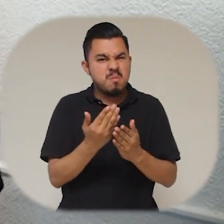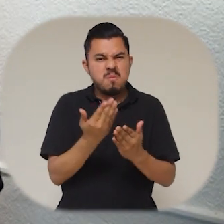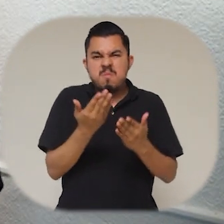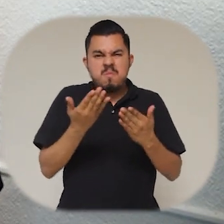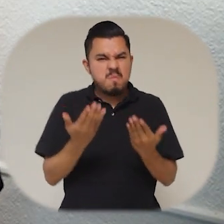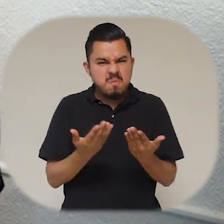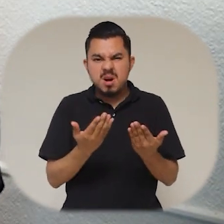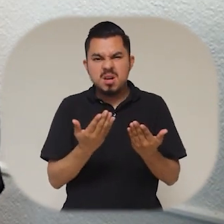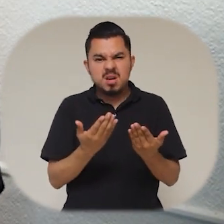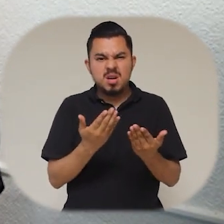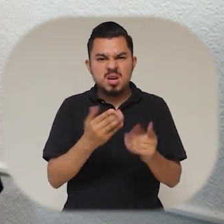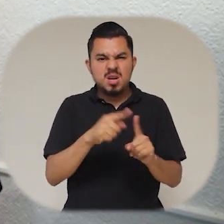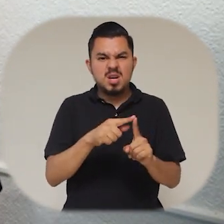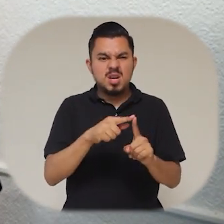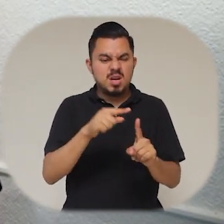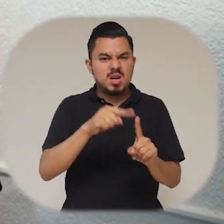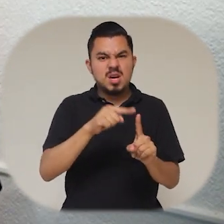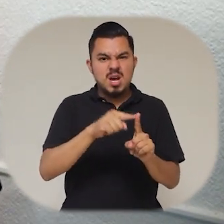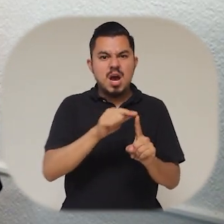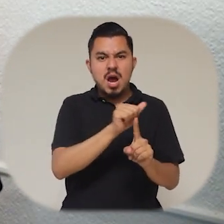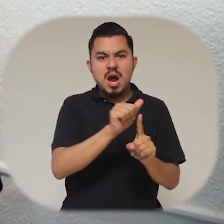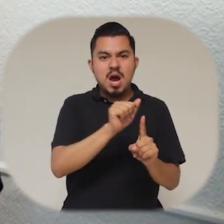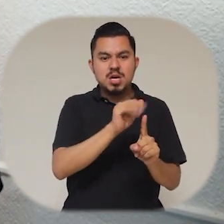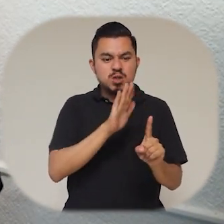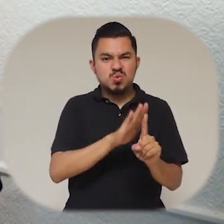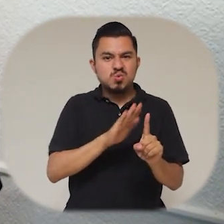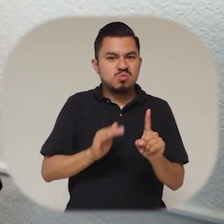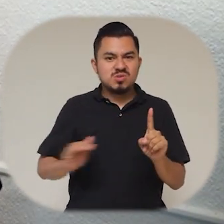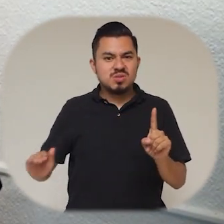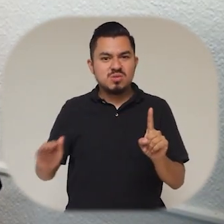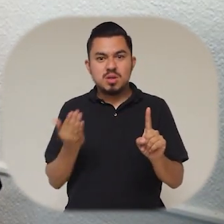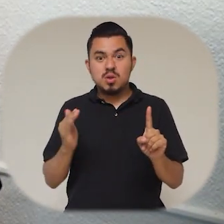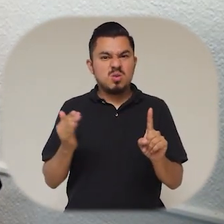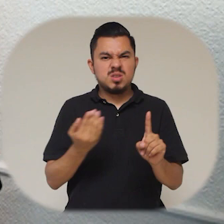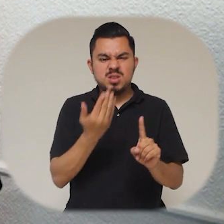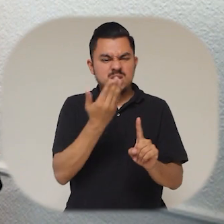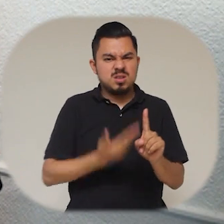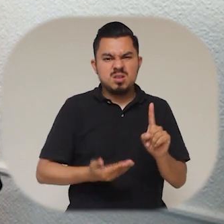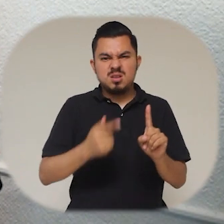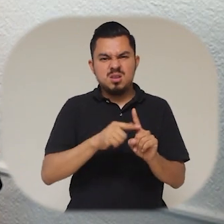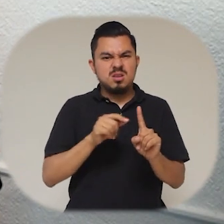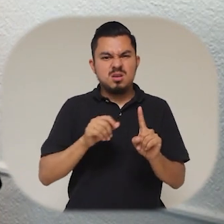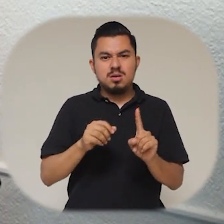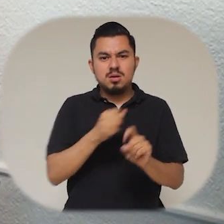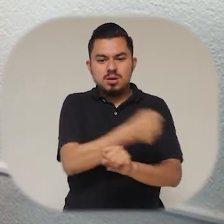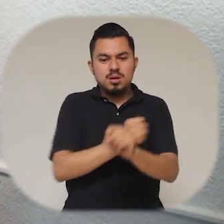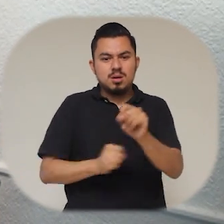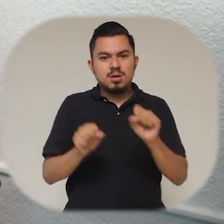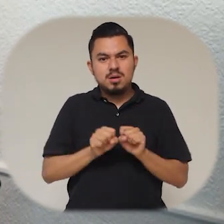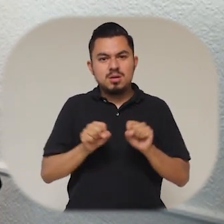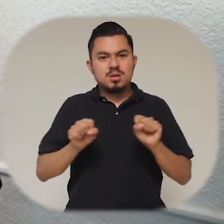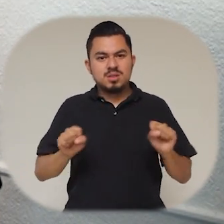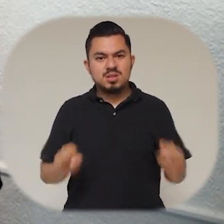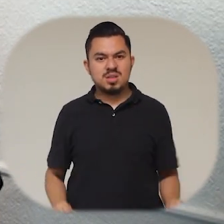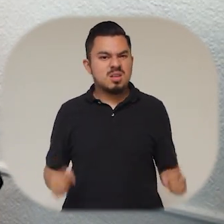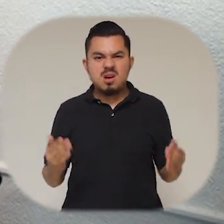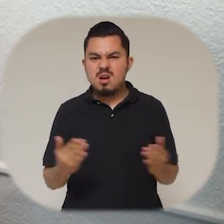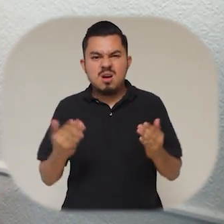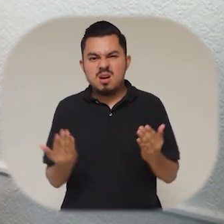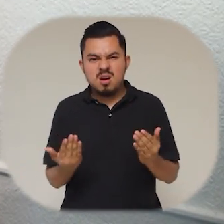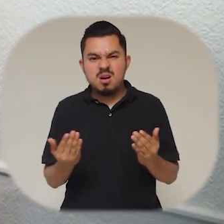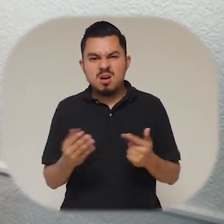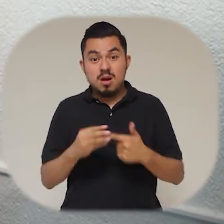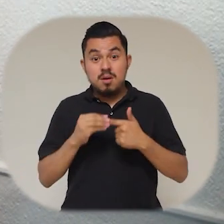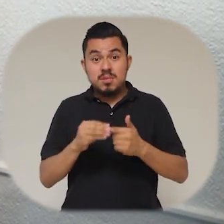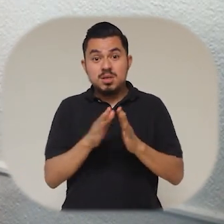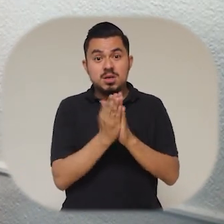especialmente entre los levitas, en el libro del Levítico, hay muchos escritos acerca del sacrificio. Así